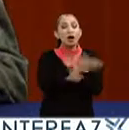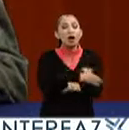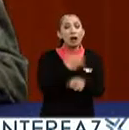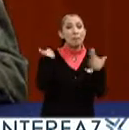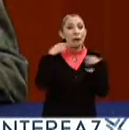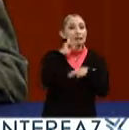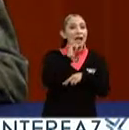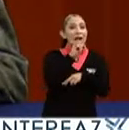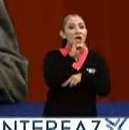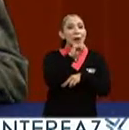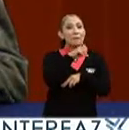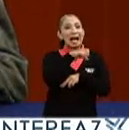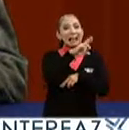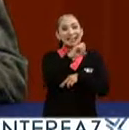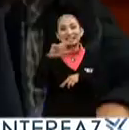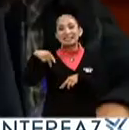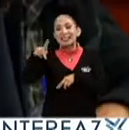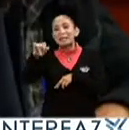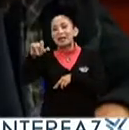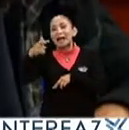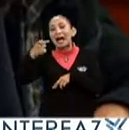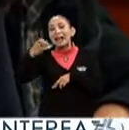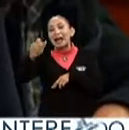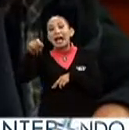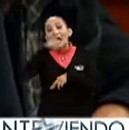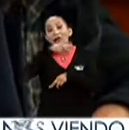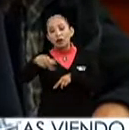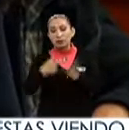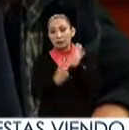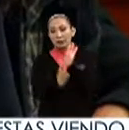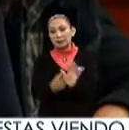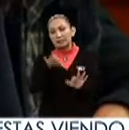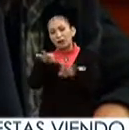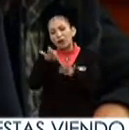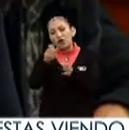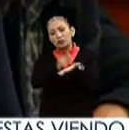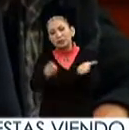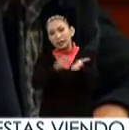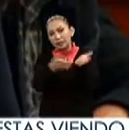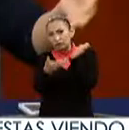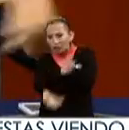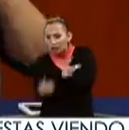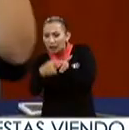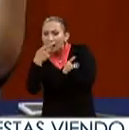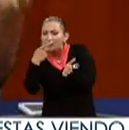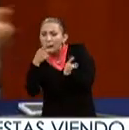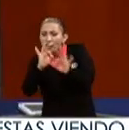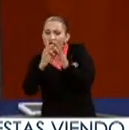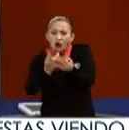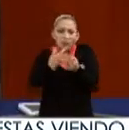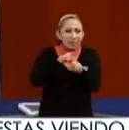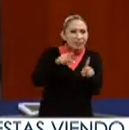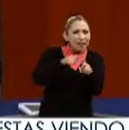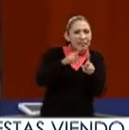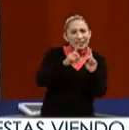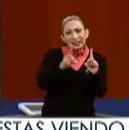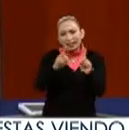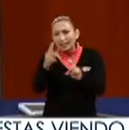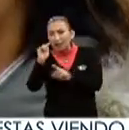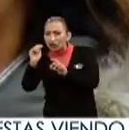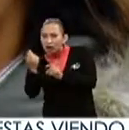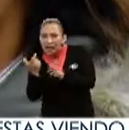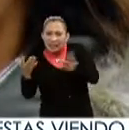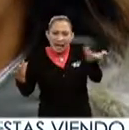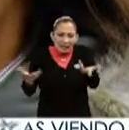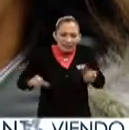por la maestra Laura Márquez y Kevin Galeana, en el cual se presentaron trabajos escritos, donde se abordaron modelos didácticos, teoría y